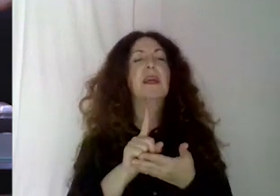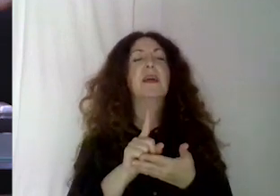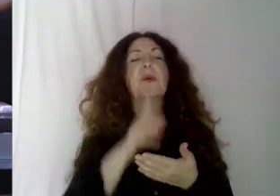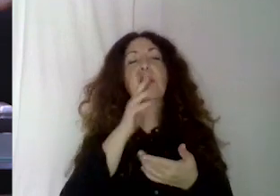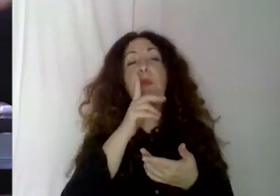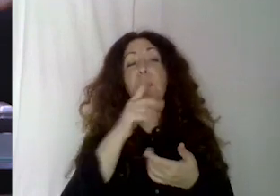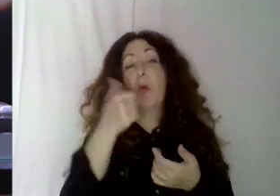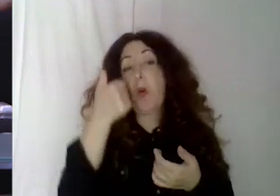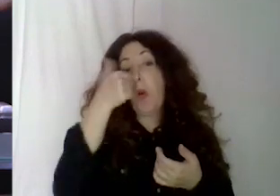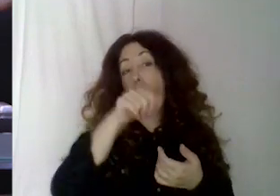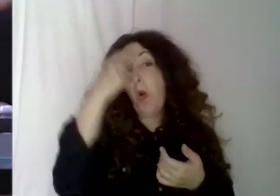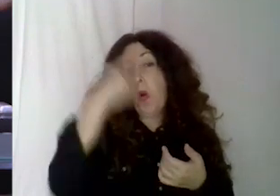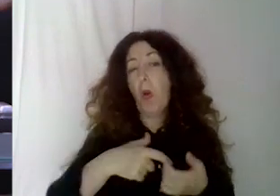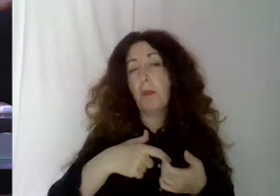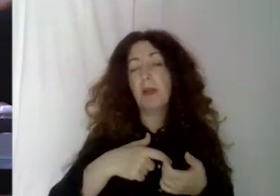cronológico,